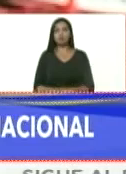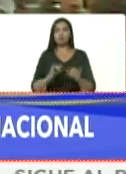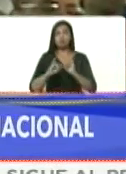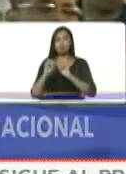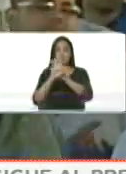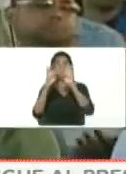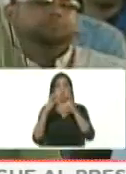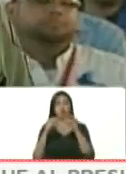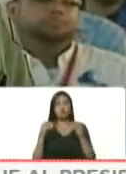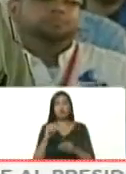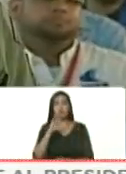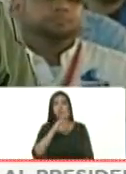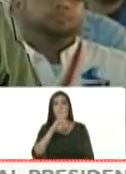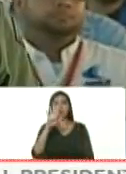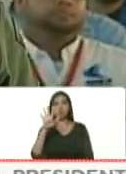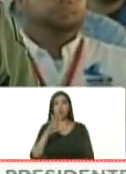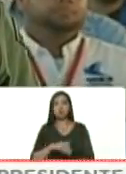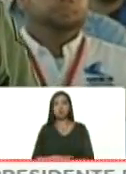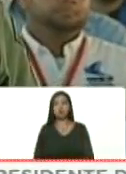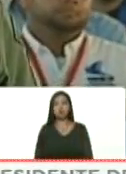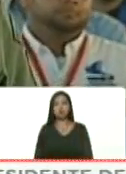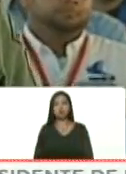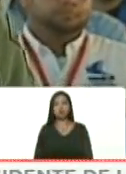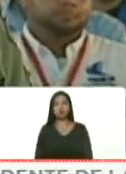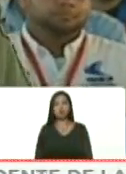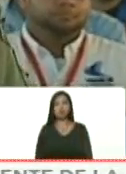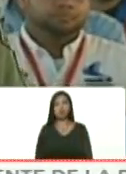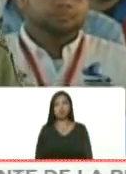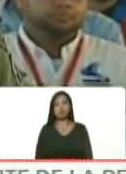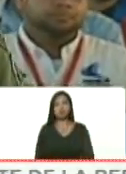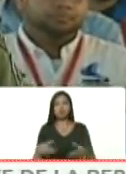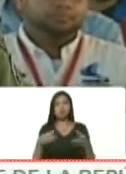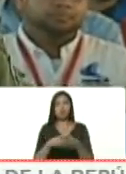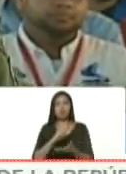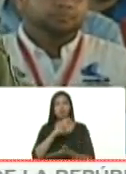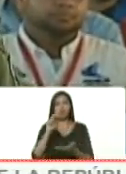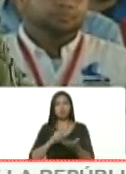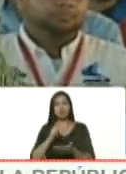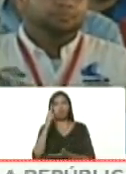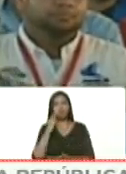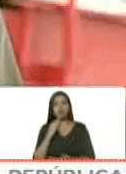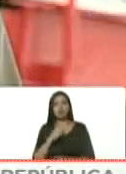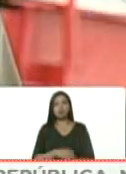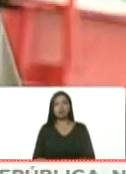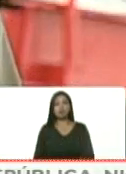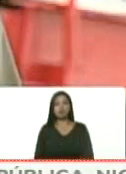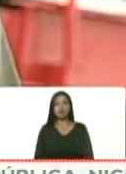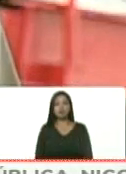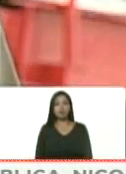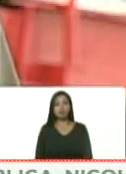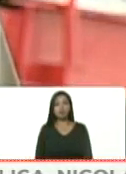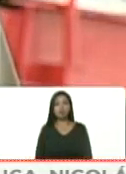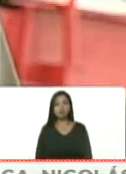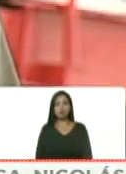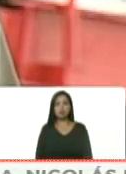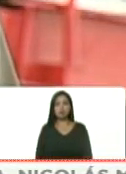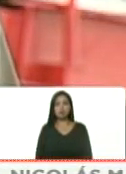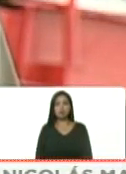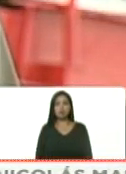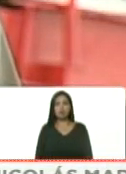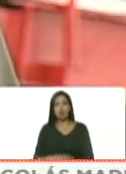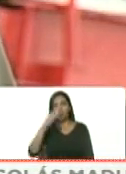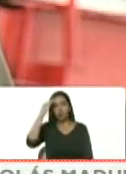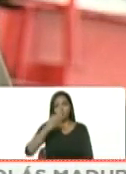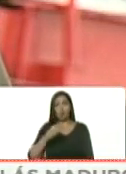comandante de la Zona 45 de la Guardia Nacional Bolivariana, mis saludos. Al teniente coronel